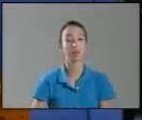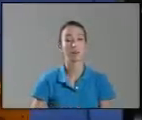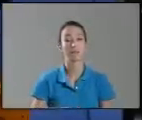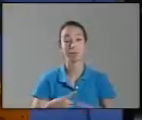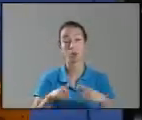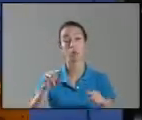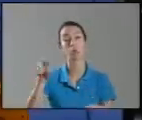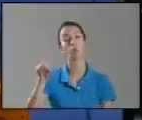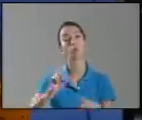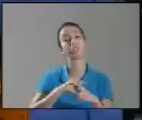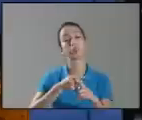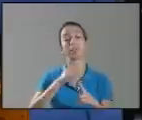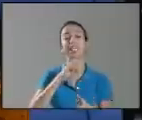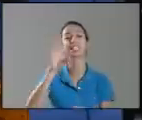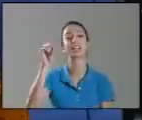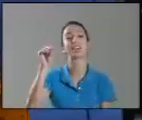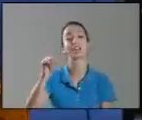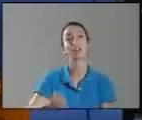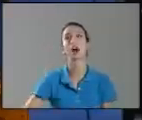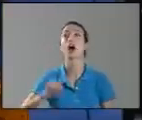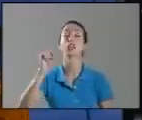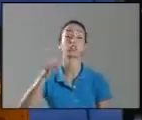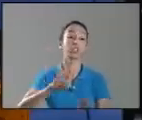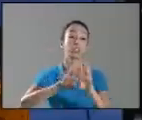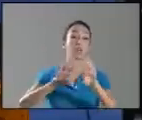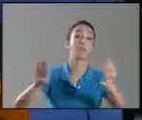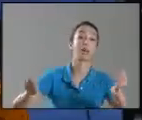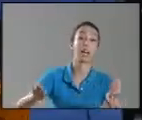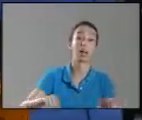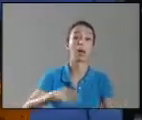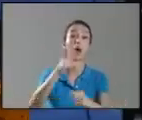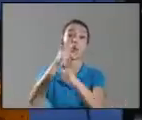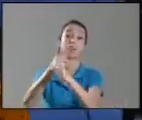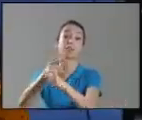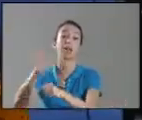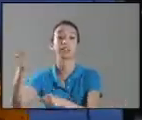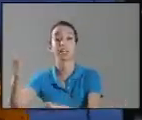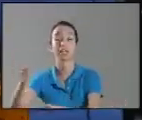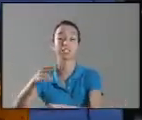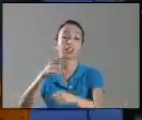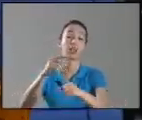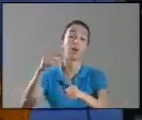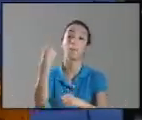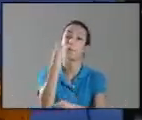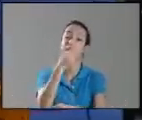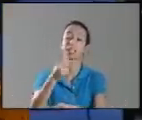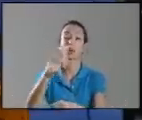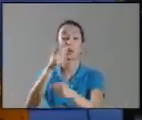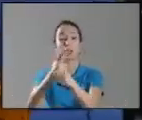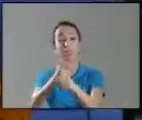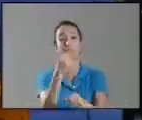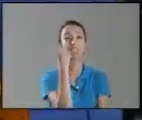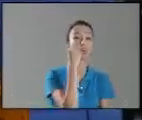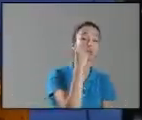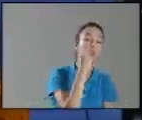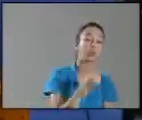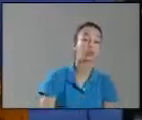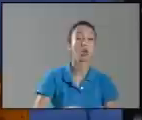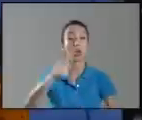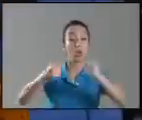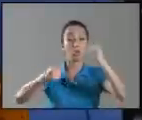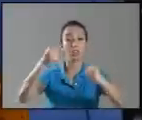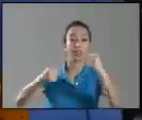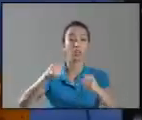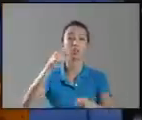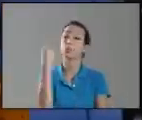mujer por el concepto que tiene ese tipo de gente. Pero cuando les toca hablar, las guatemaltecas, los guatemaltecos, las